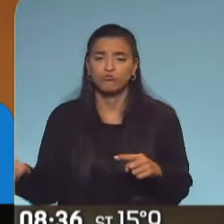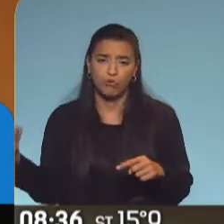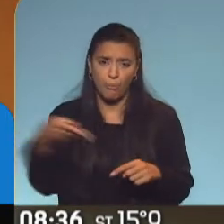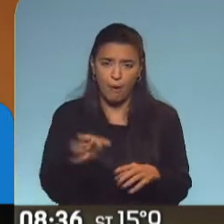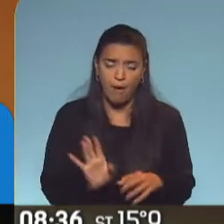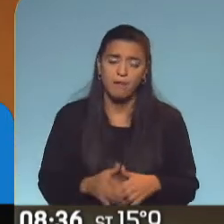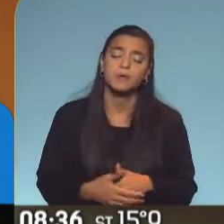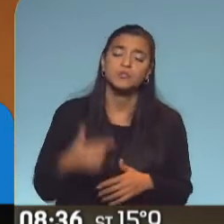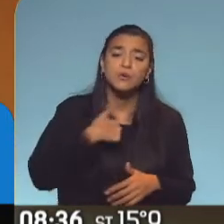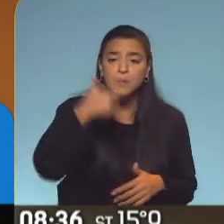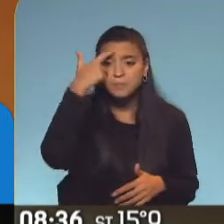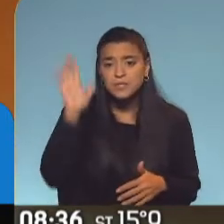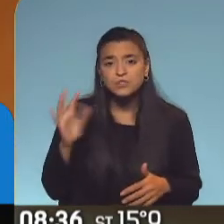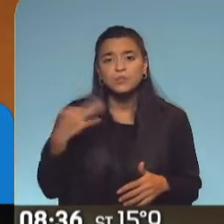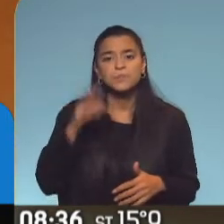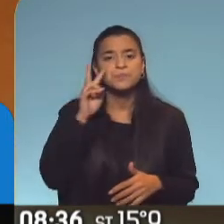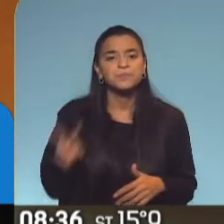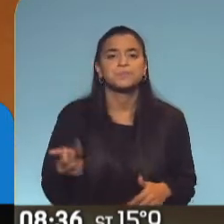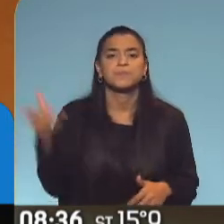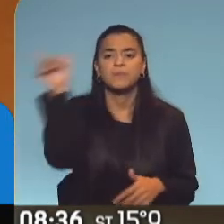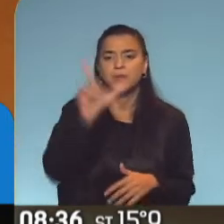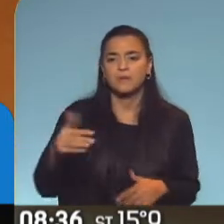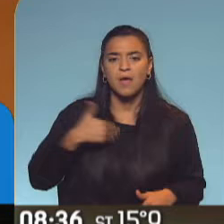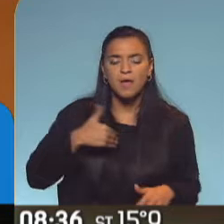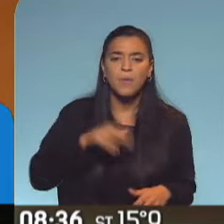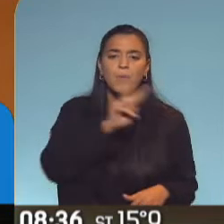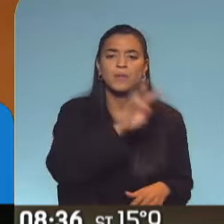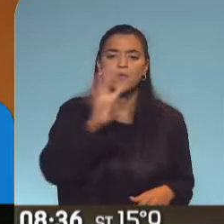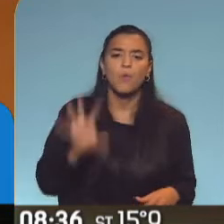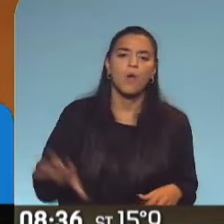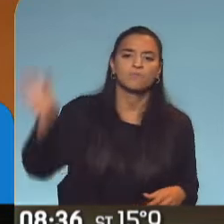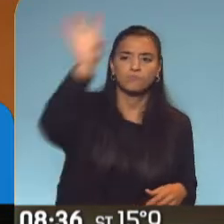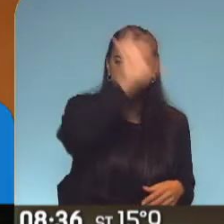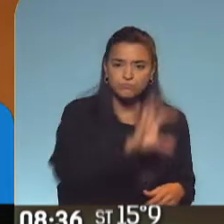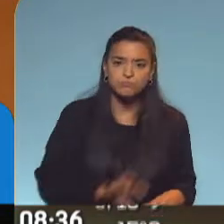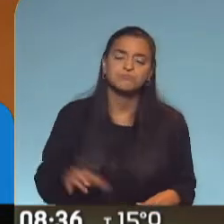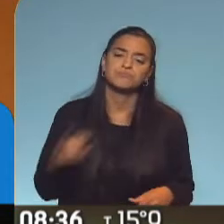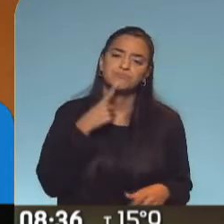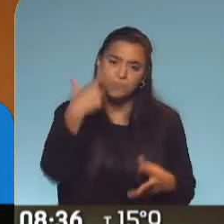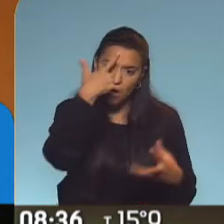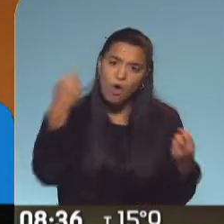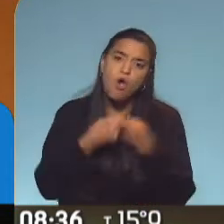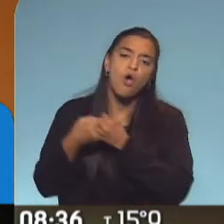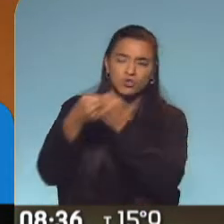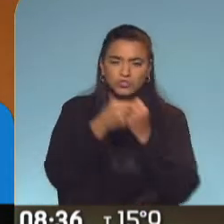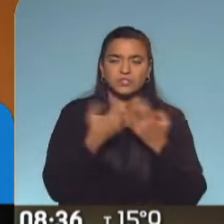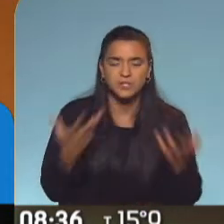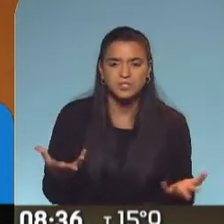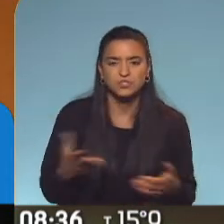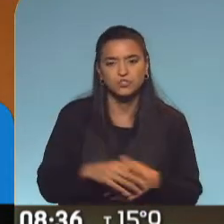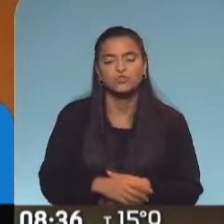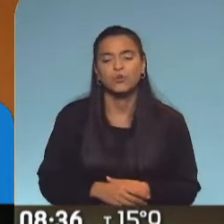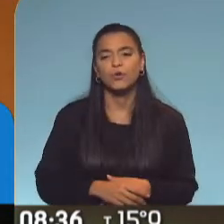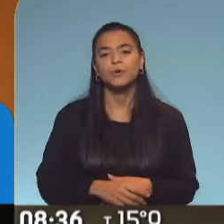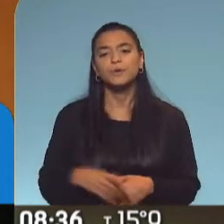yo creo que hay que mirar, ¿no?, a este país extenso, a estas 24 jurisdicciones. Generemos consenso, por supuesto, la ciudad de